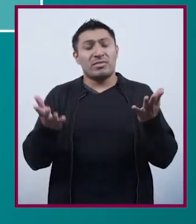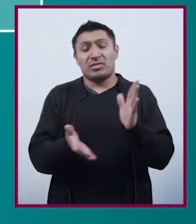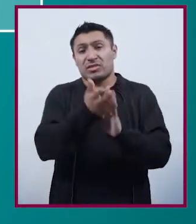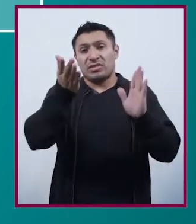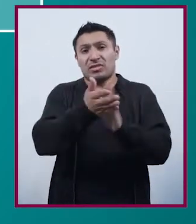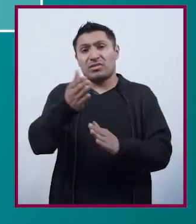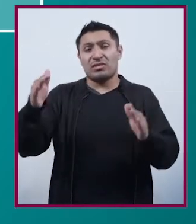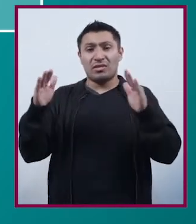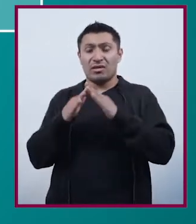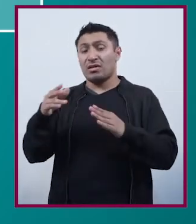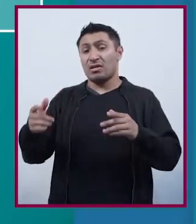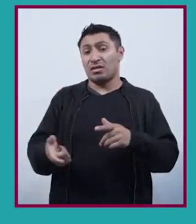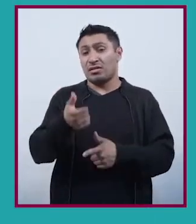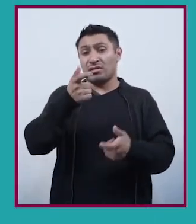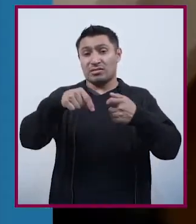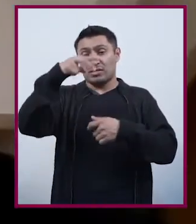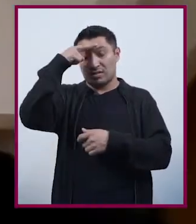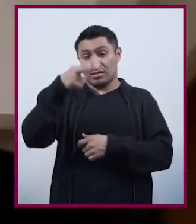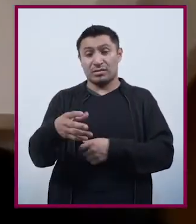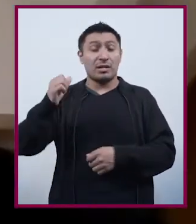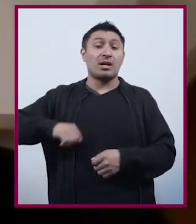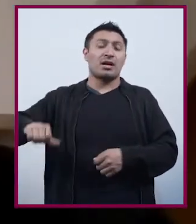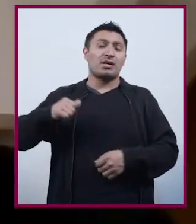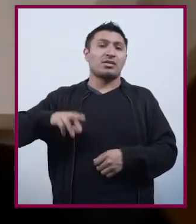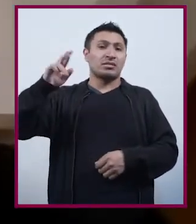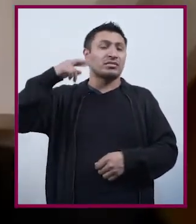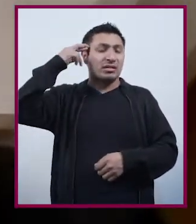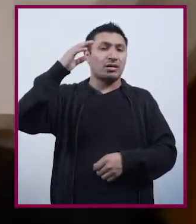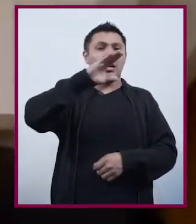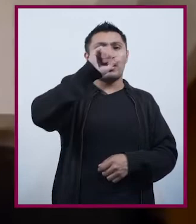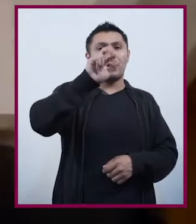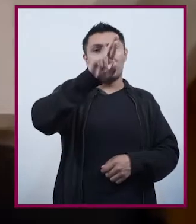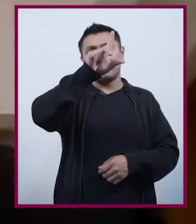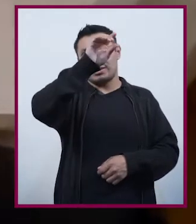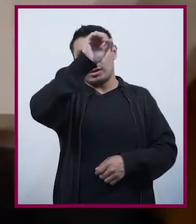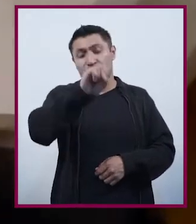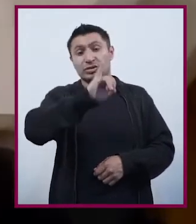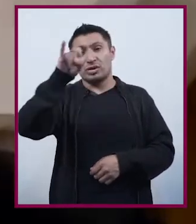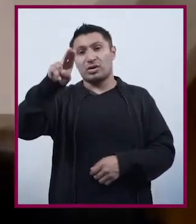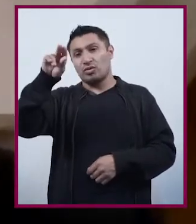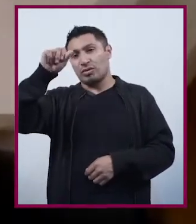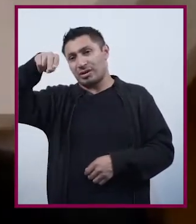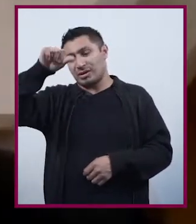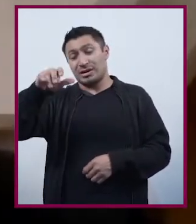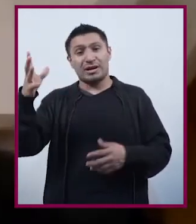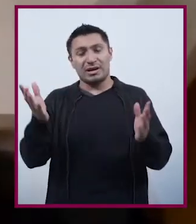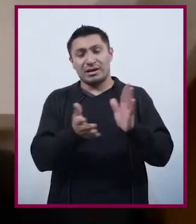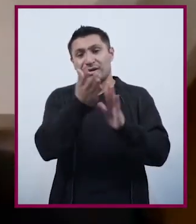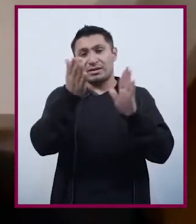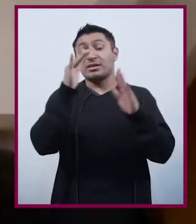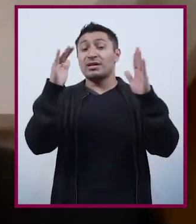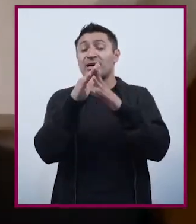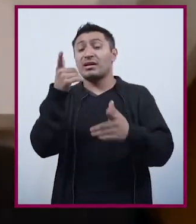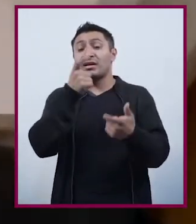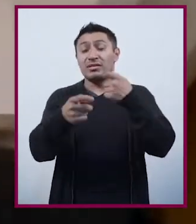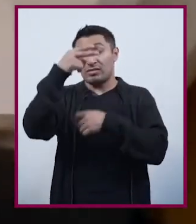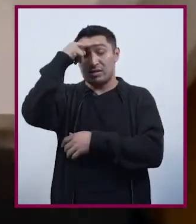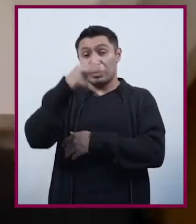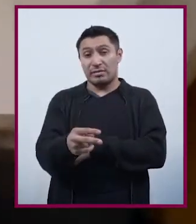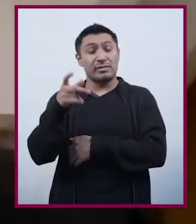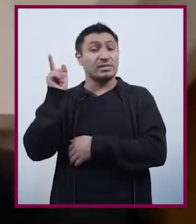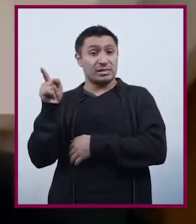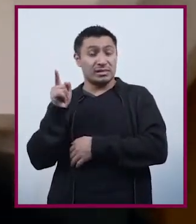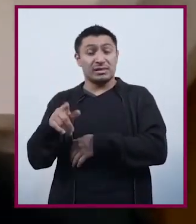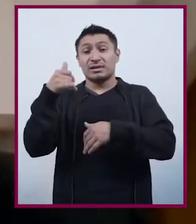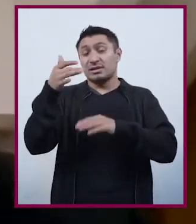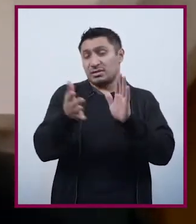la Casa de Moneda de México? Los entonces reyes Carlos y Juana crearon la Casa de Moneda de México